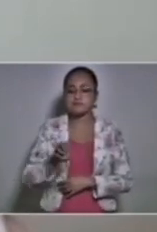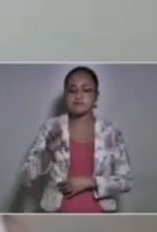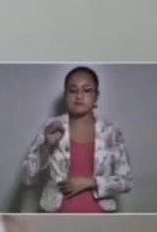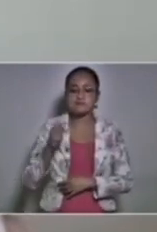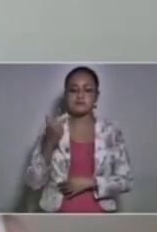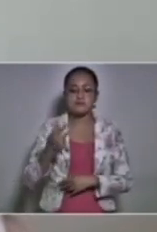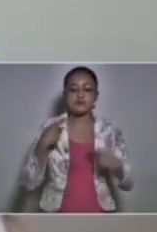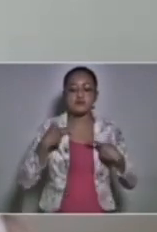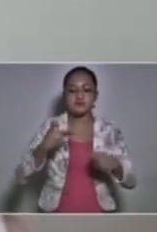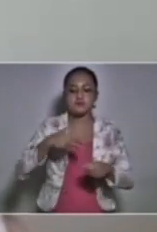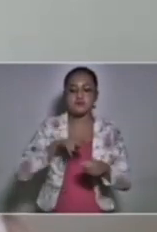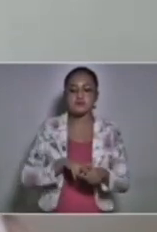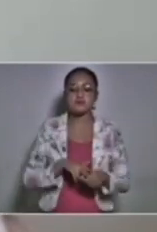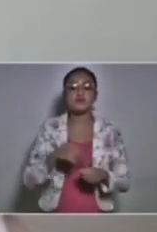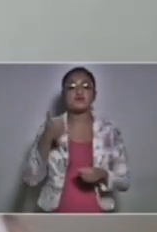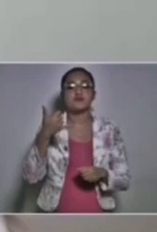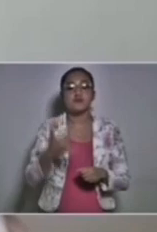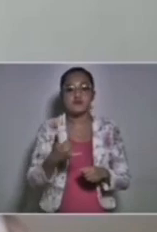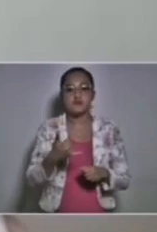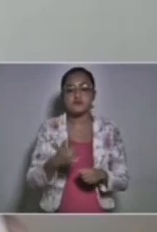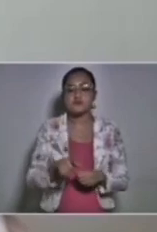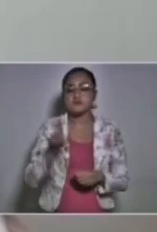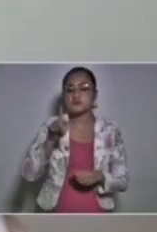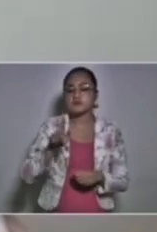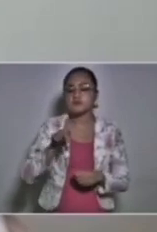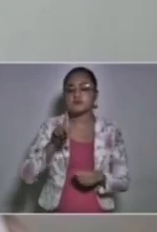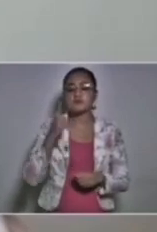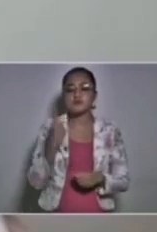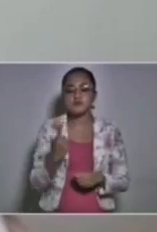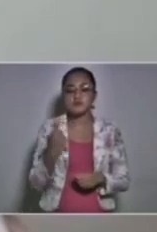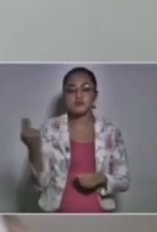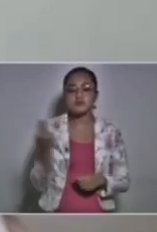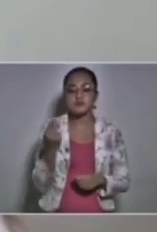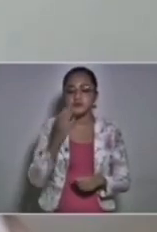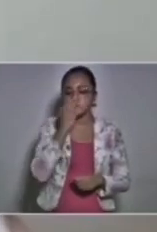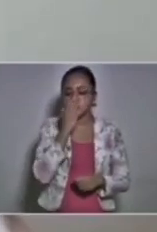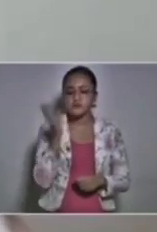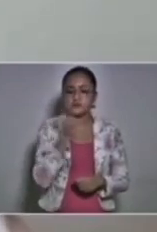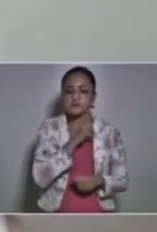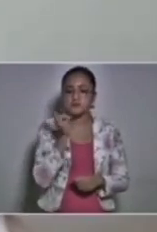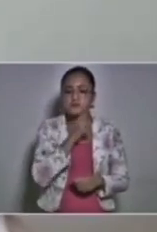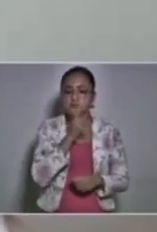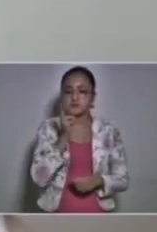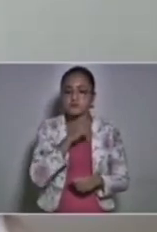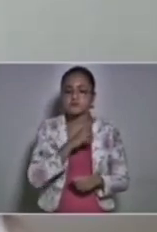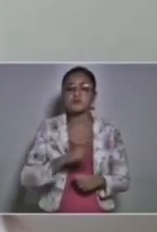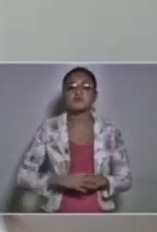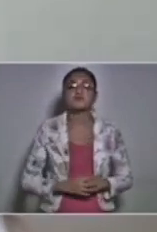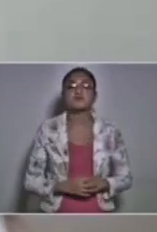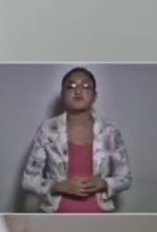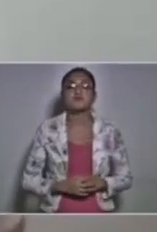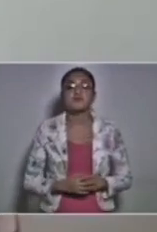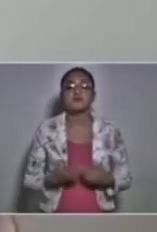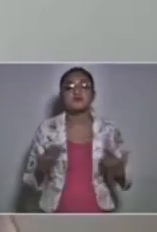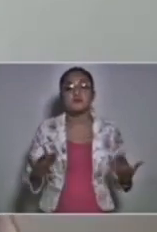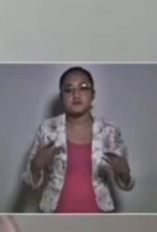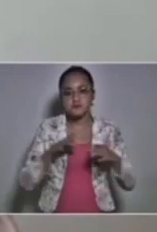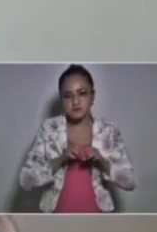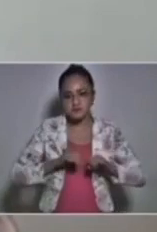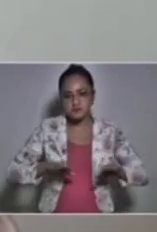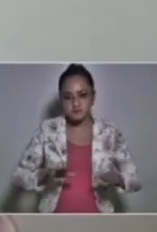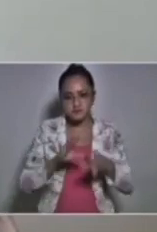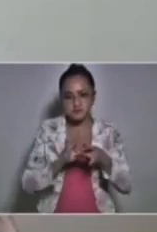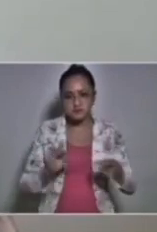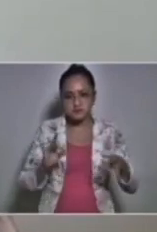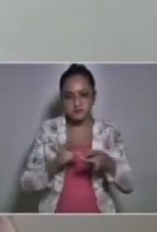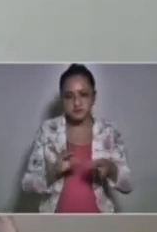y ocho pacientes hospitalizados y 71 de ellos requieren de ventilación mecánica asistida están distribuidos